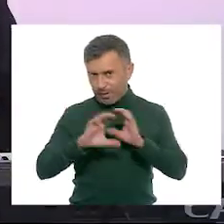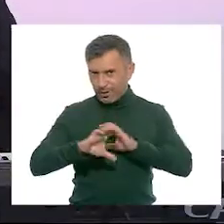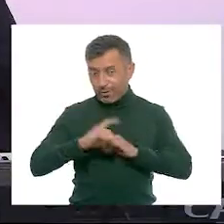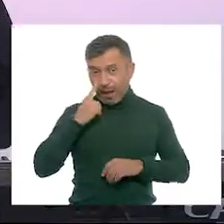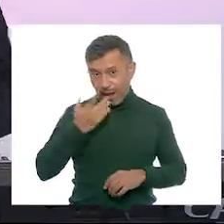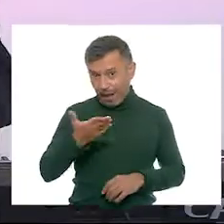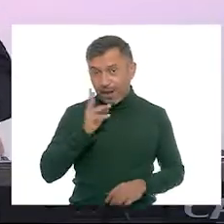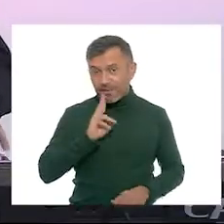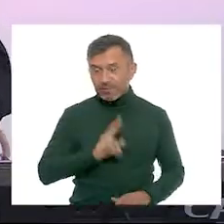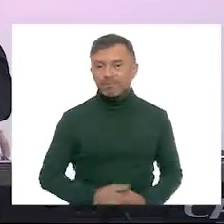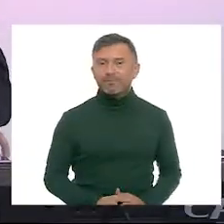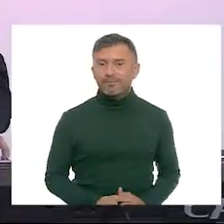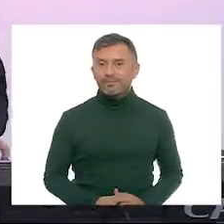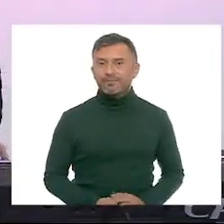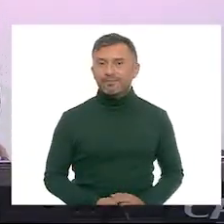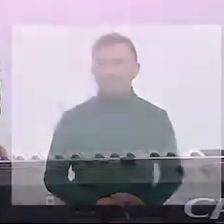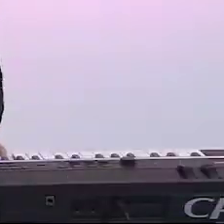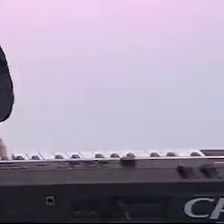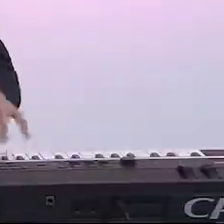agarro.